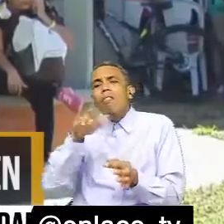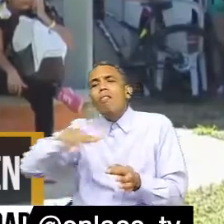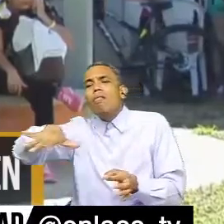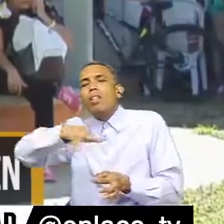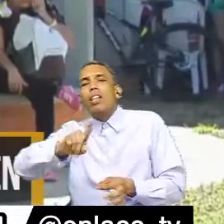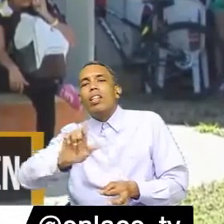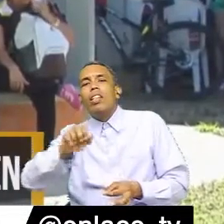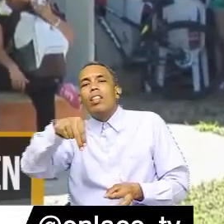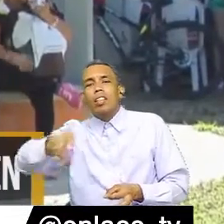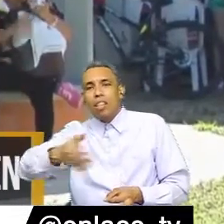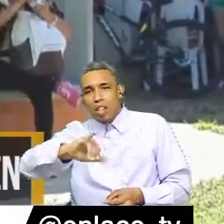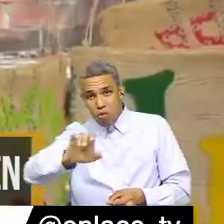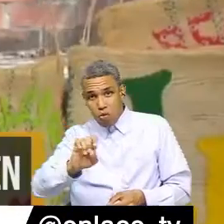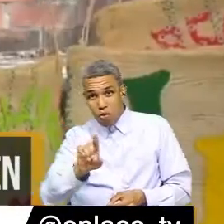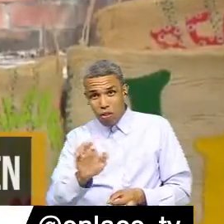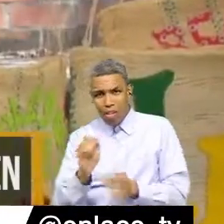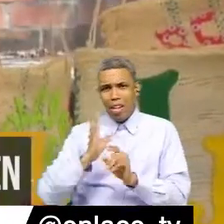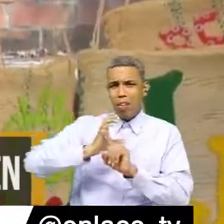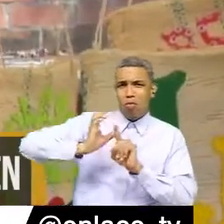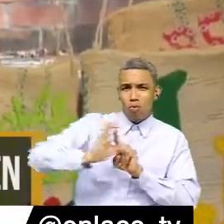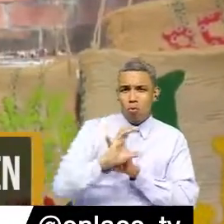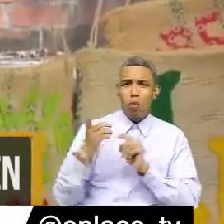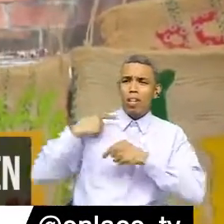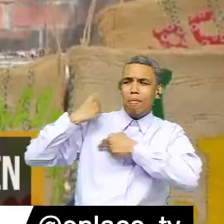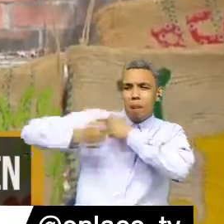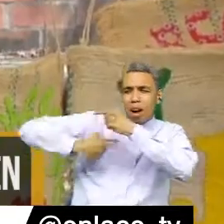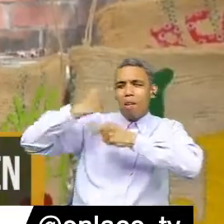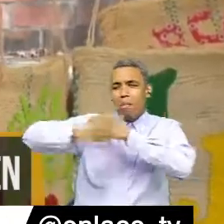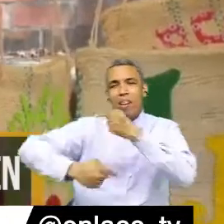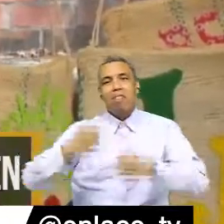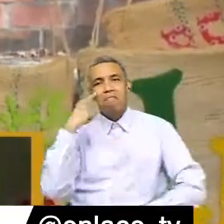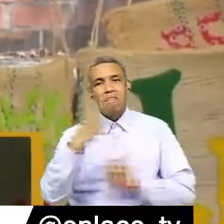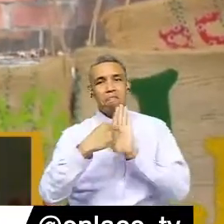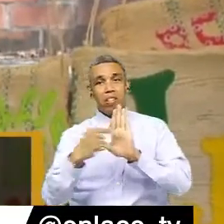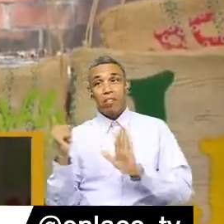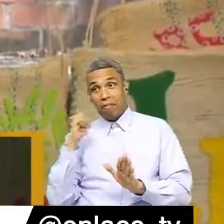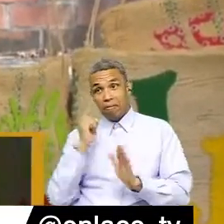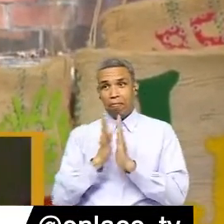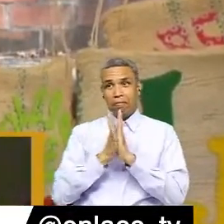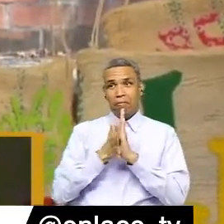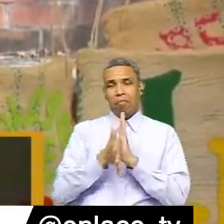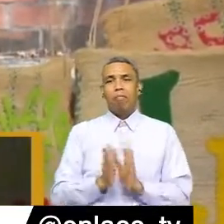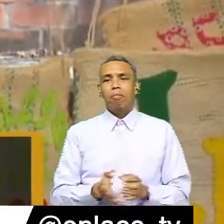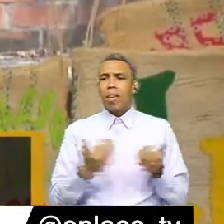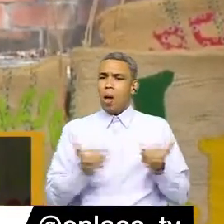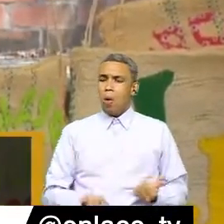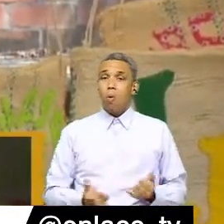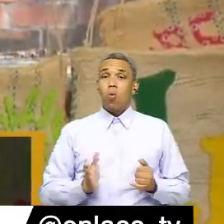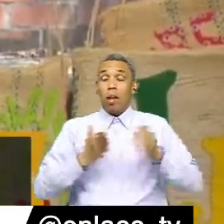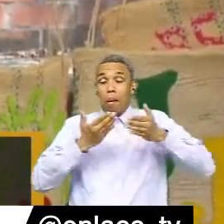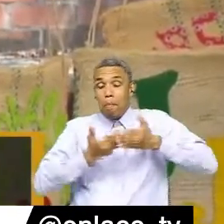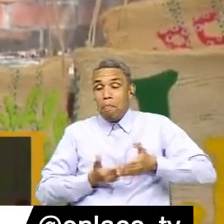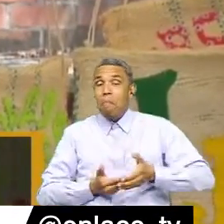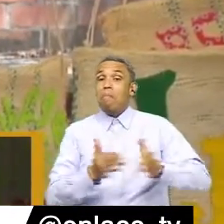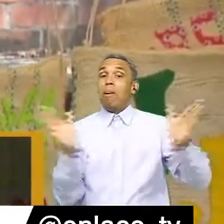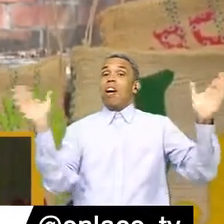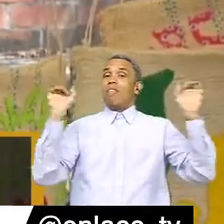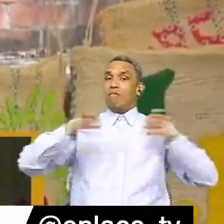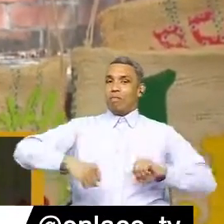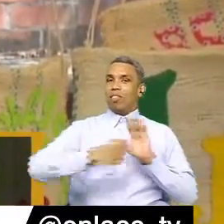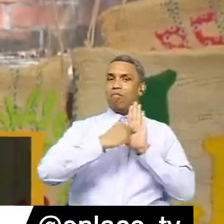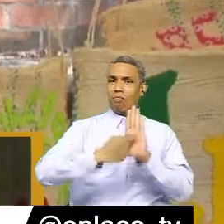generación en generación esta vez en una campesina nos abren muchas puertas pues hoy venimos a traer nuestros productos y así muchas personas